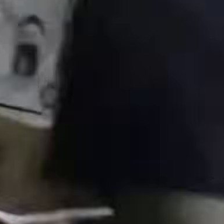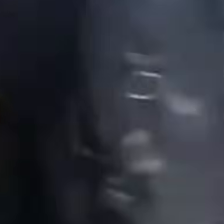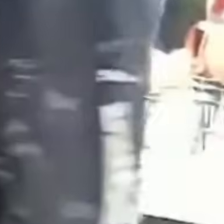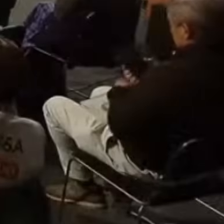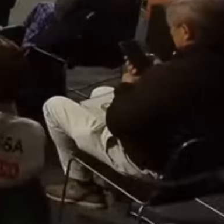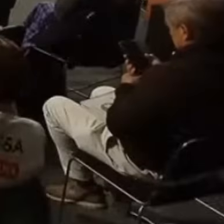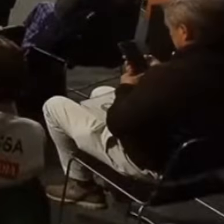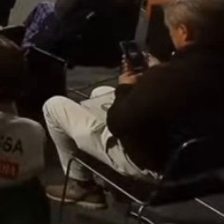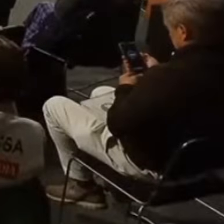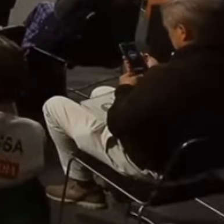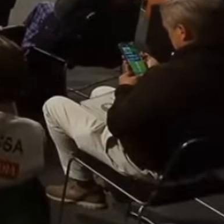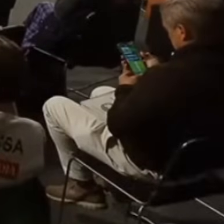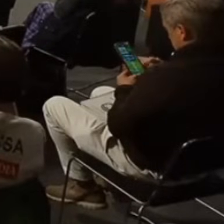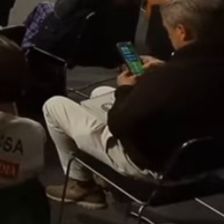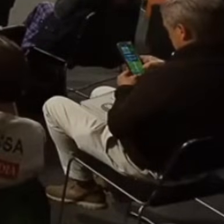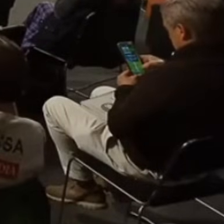Ya llevamos